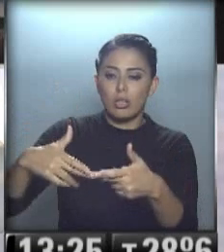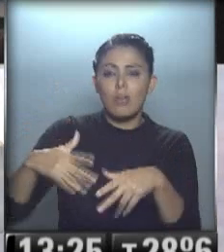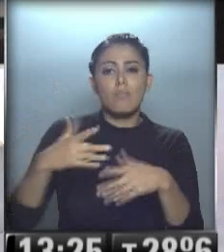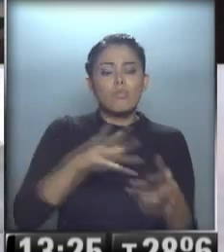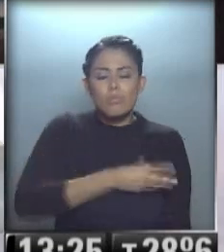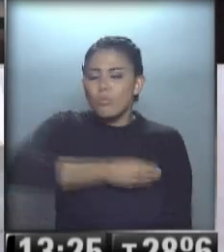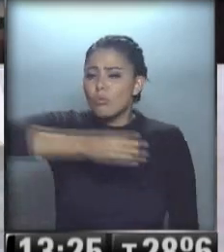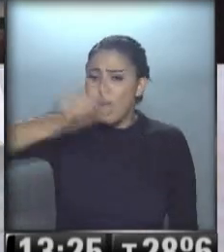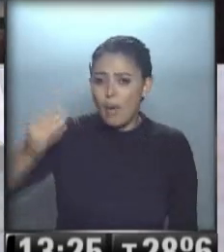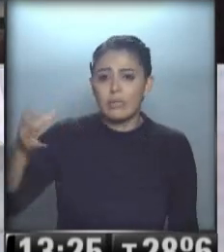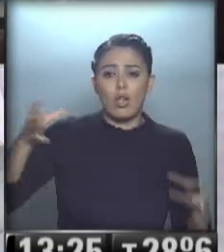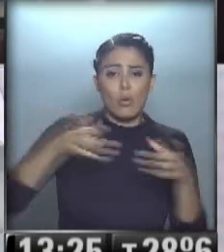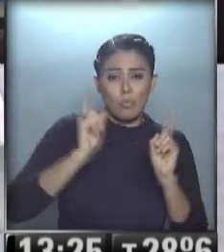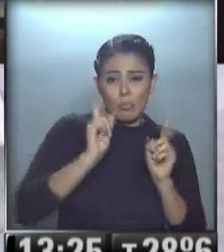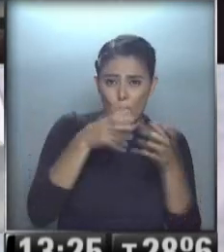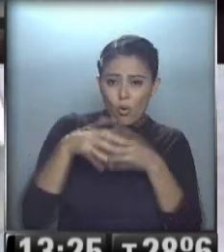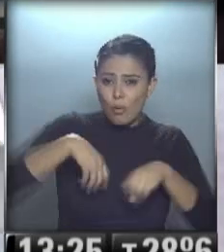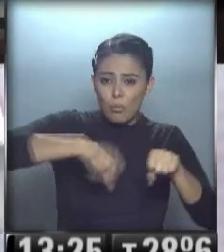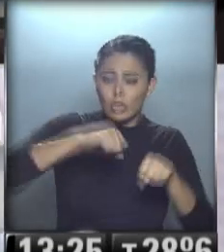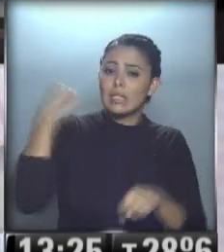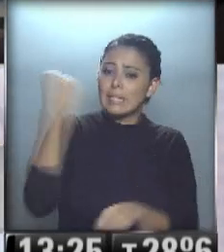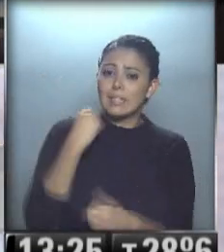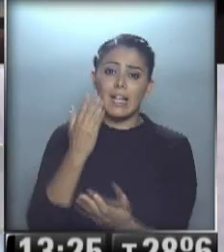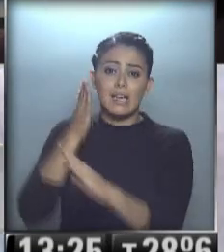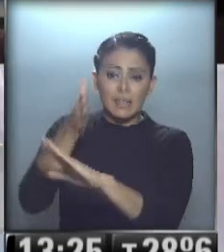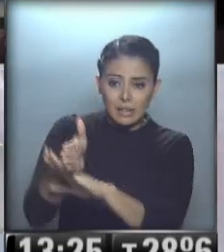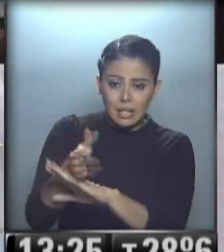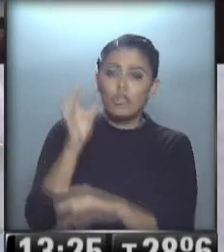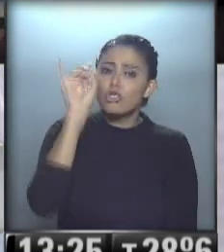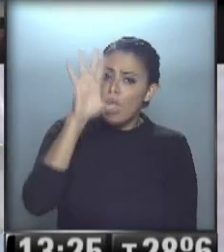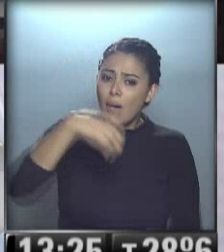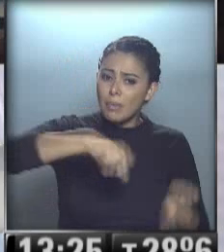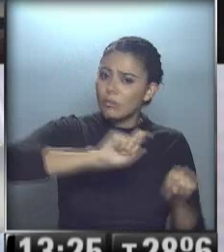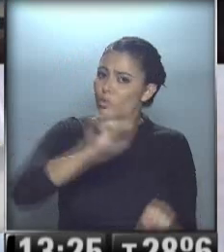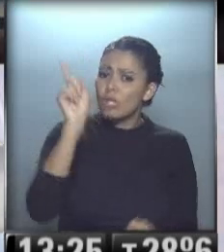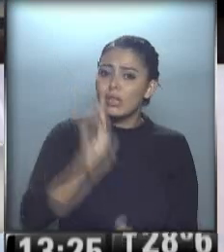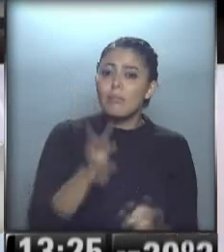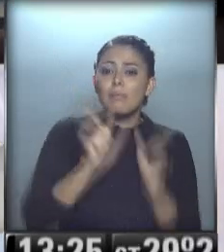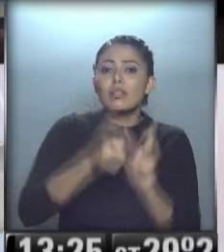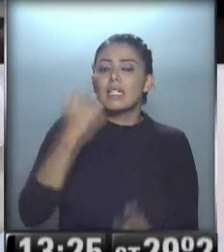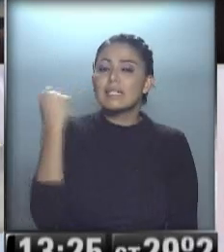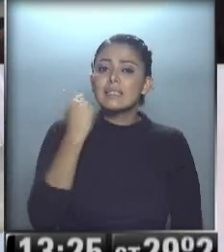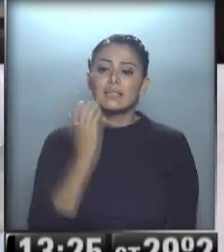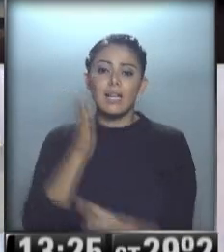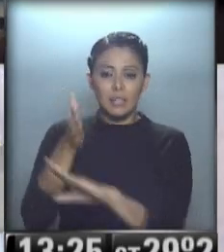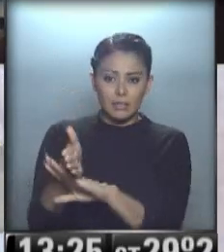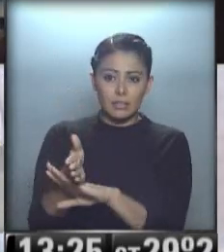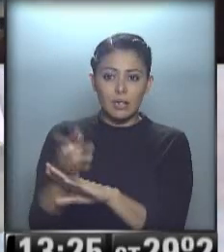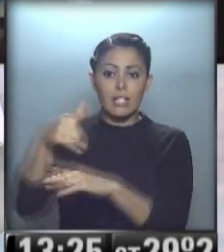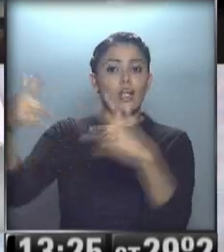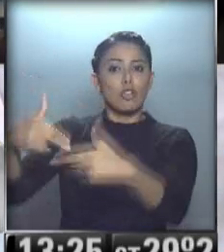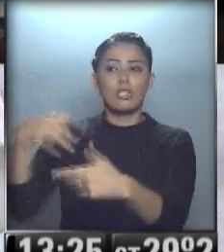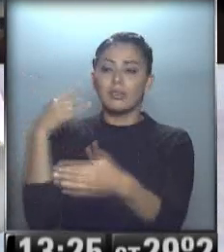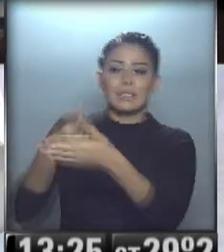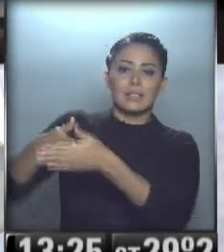enfrentamientos entre estos motoqueros que quieren ir al barrio y no solamente motoqueros también gente que quiere llegar al bar barrio y el corte que